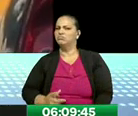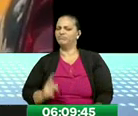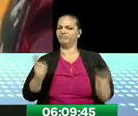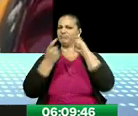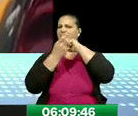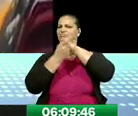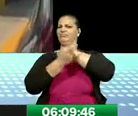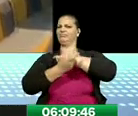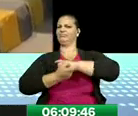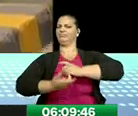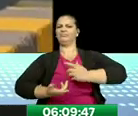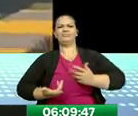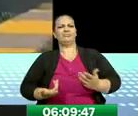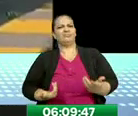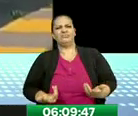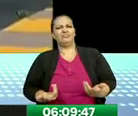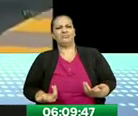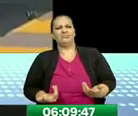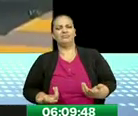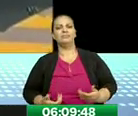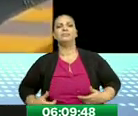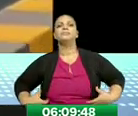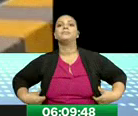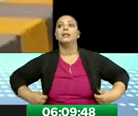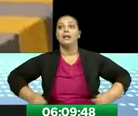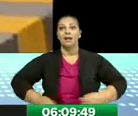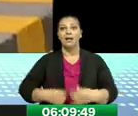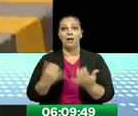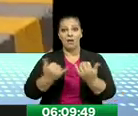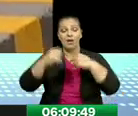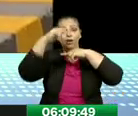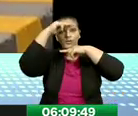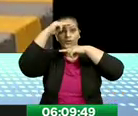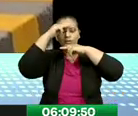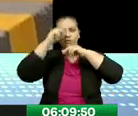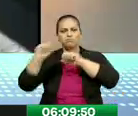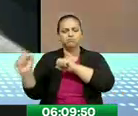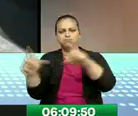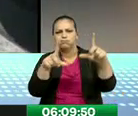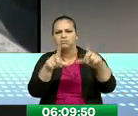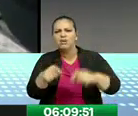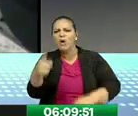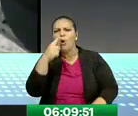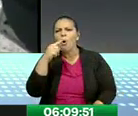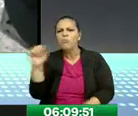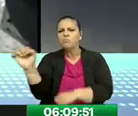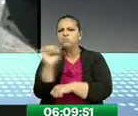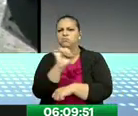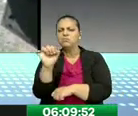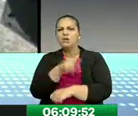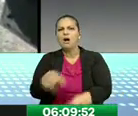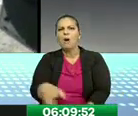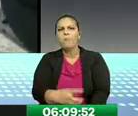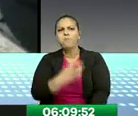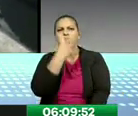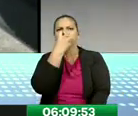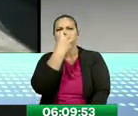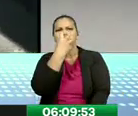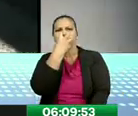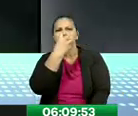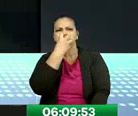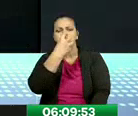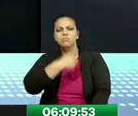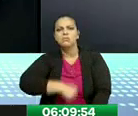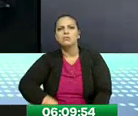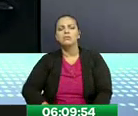ya saben quién es. Están atravesando un problema de vergüenza fatal. Pero más fatales están los familiares de la